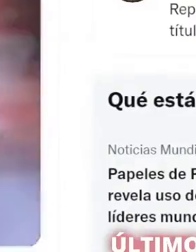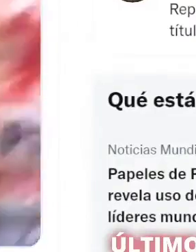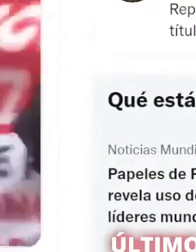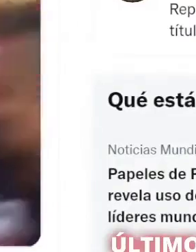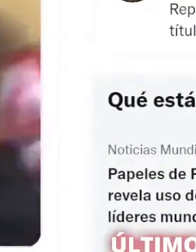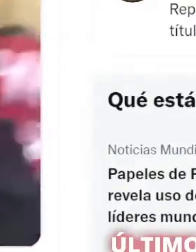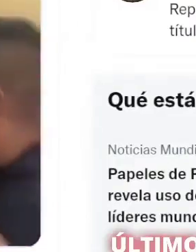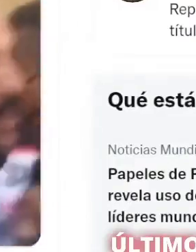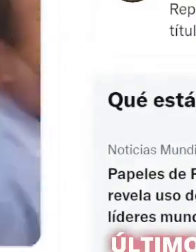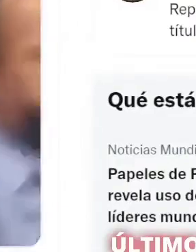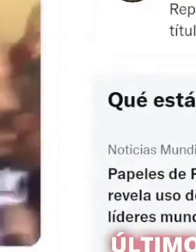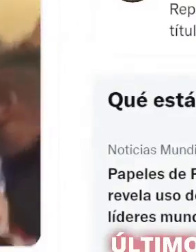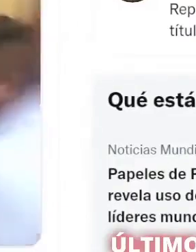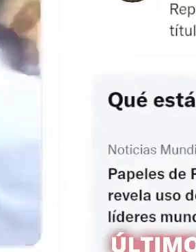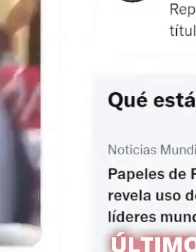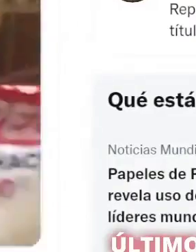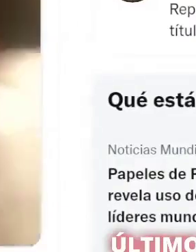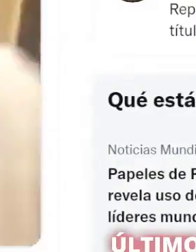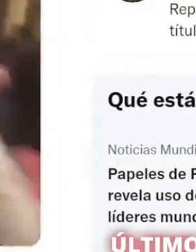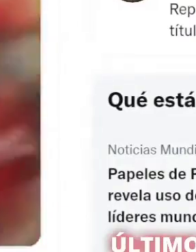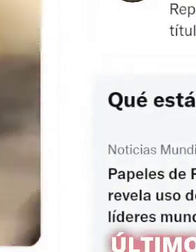Mataron, dijeron que me escuche el López Obrador.